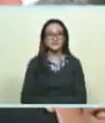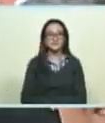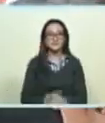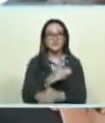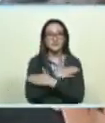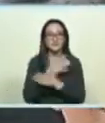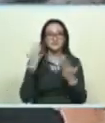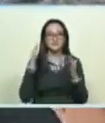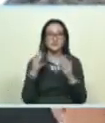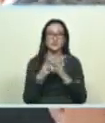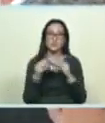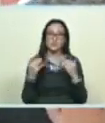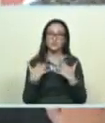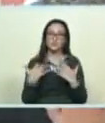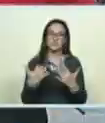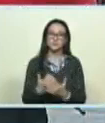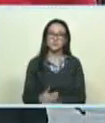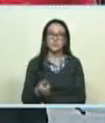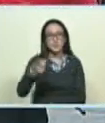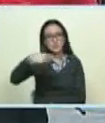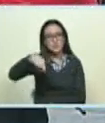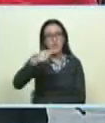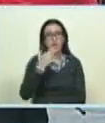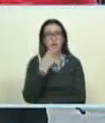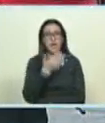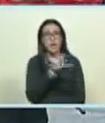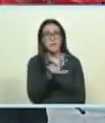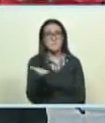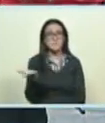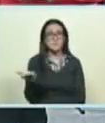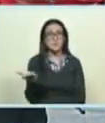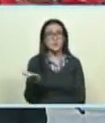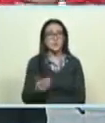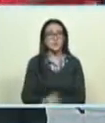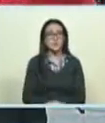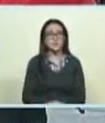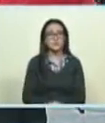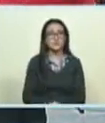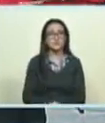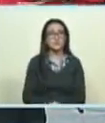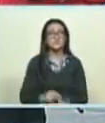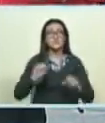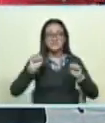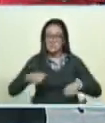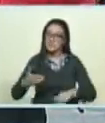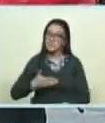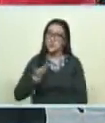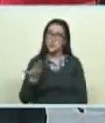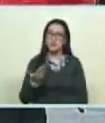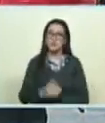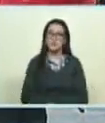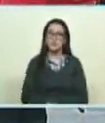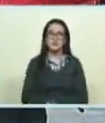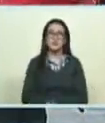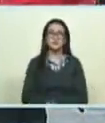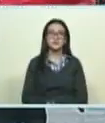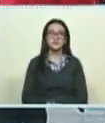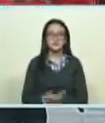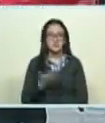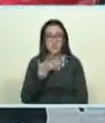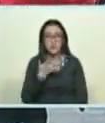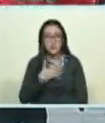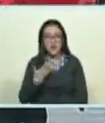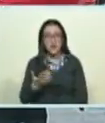Los felicito. Ustedes nos dan un ejemplo a nosotros de que sí se puede. Si queremos tener una